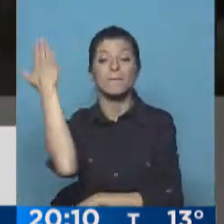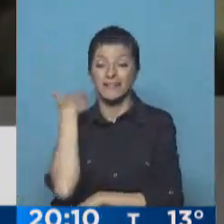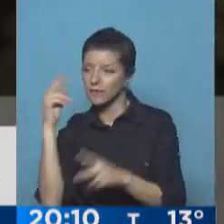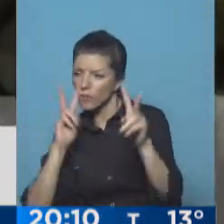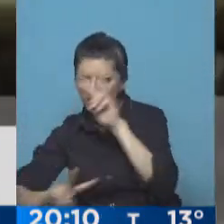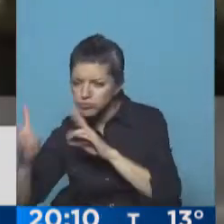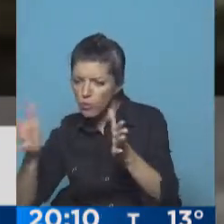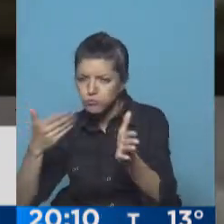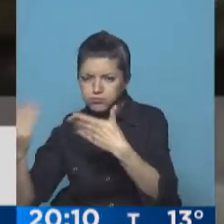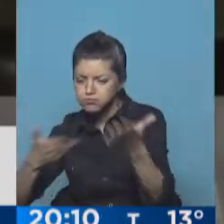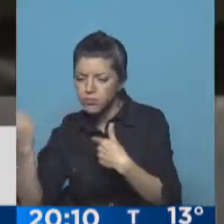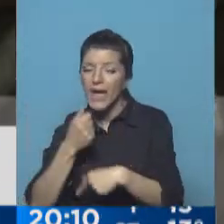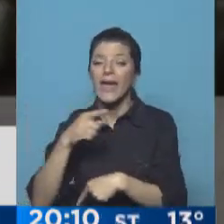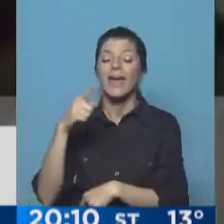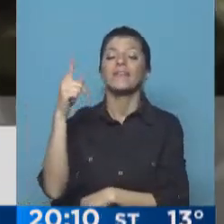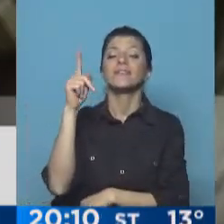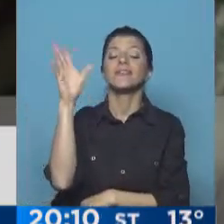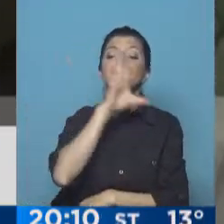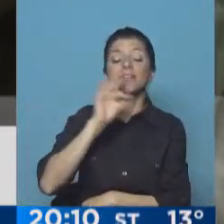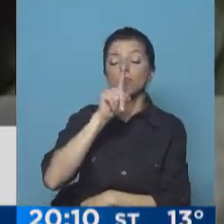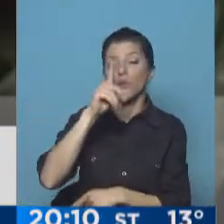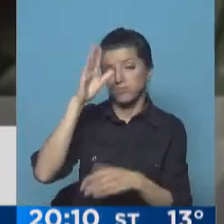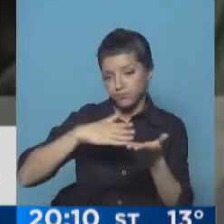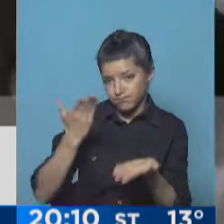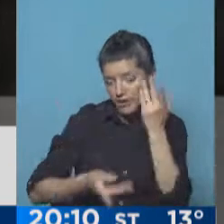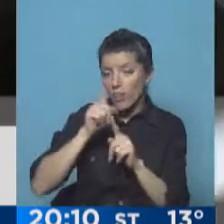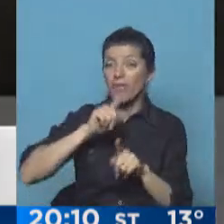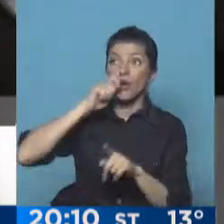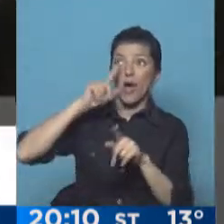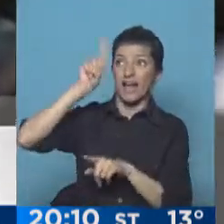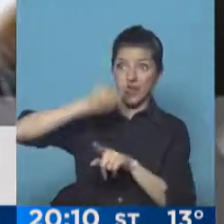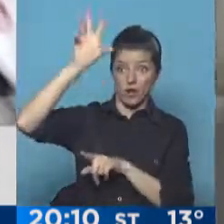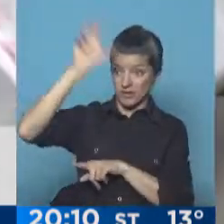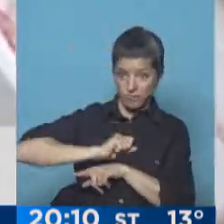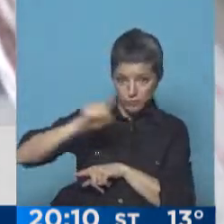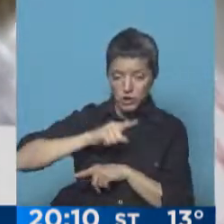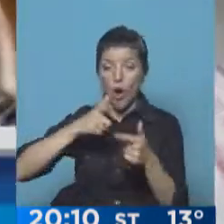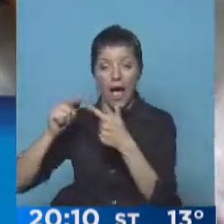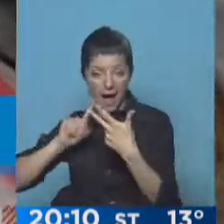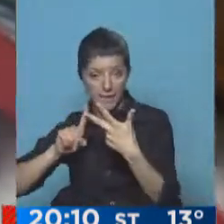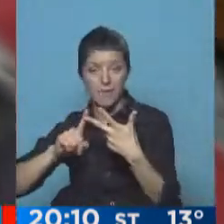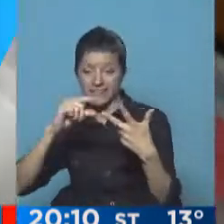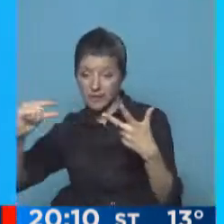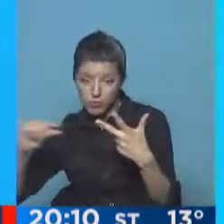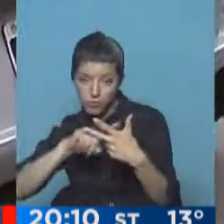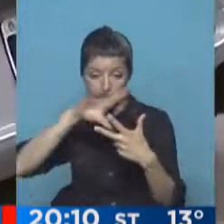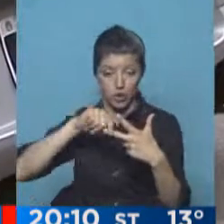se secuestró media tonelada de droga que llegaba desde el norte del país, armas de fuego y municiones.